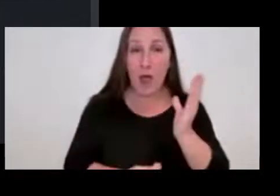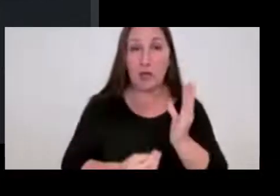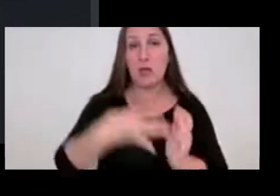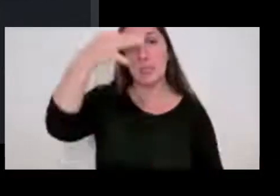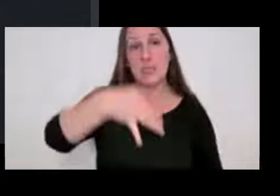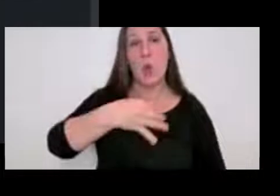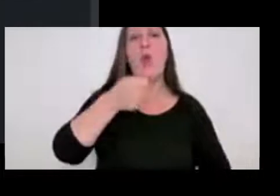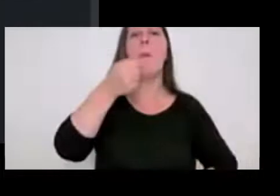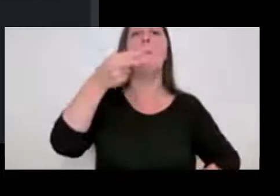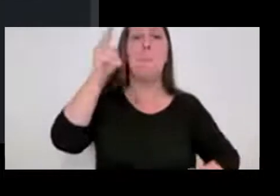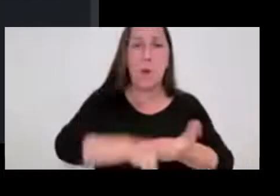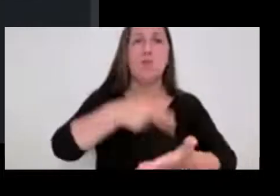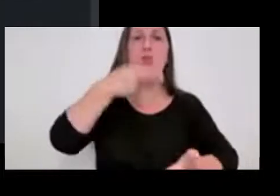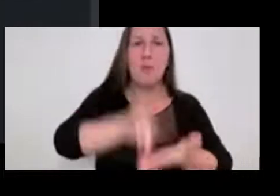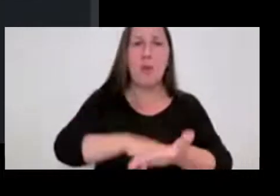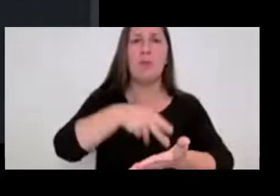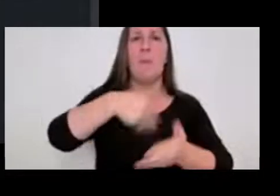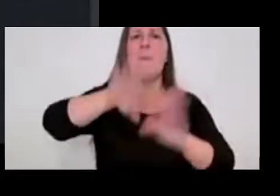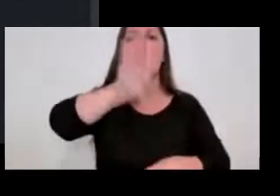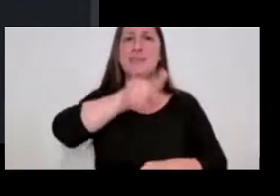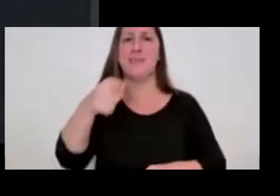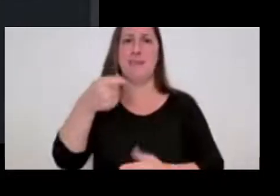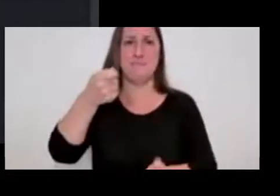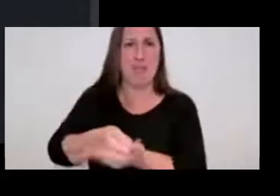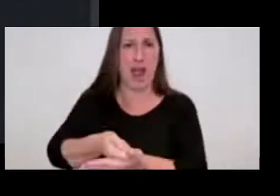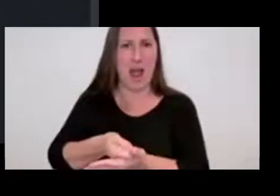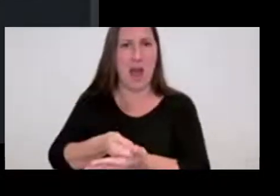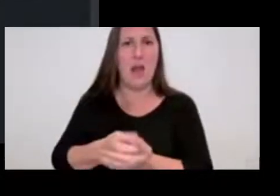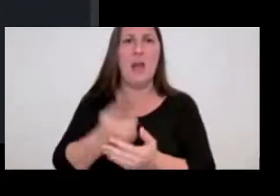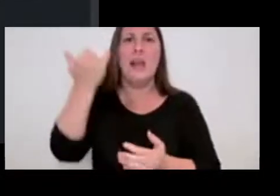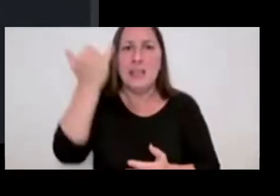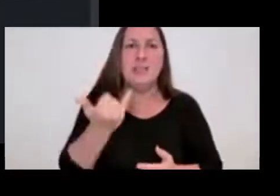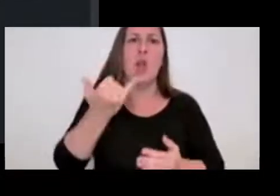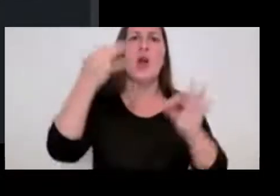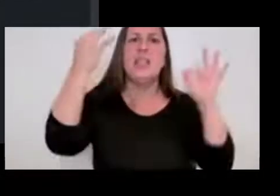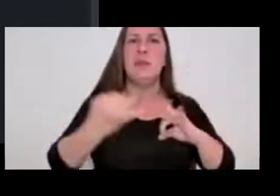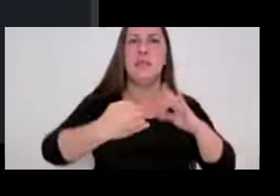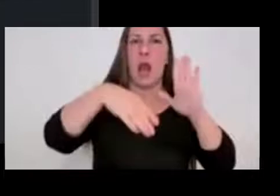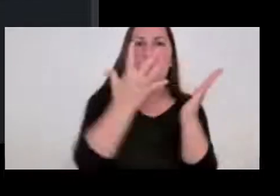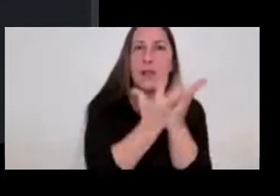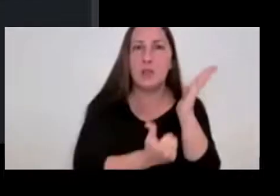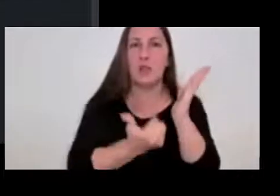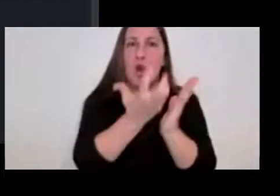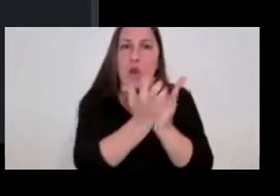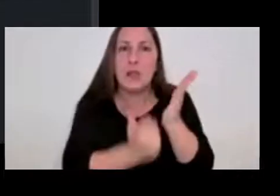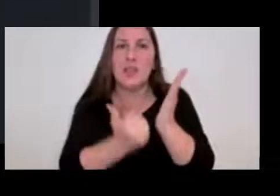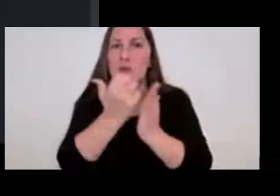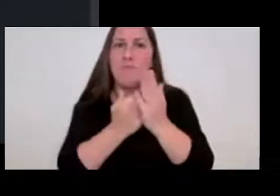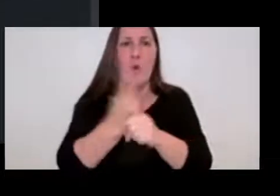debería pagar. Porque estoy sujeto a retenciones que no puedo descargar en las liquidaciones que hago, digamos,